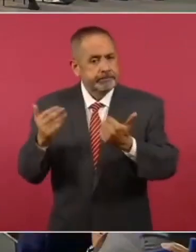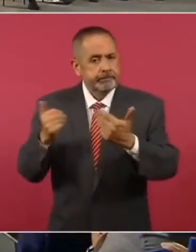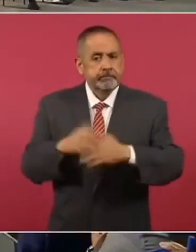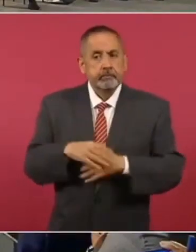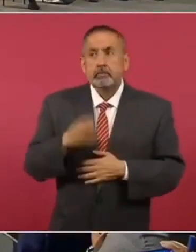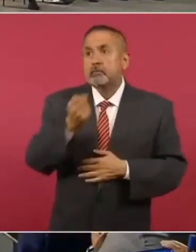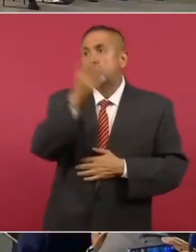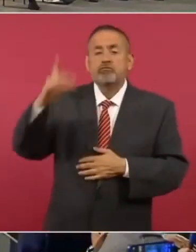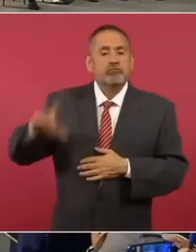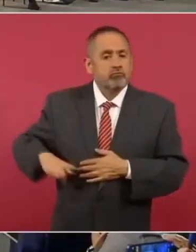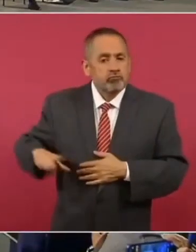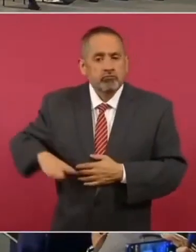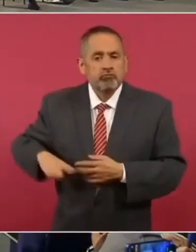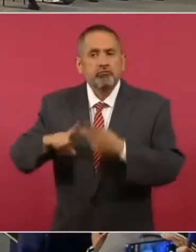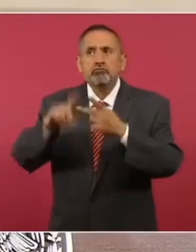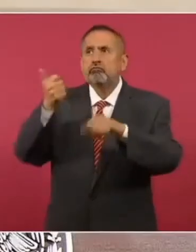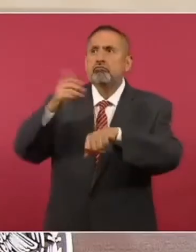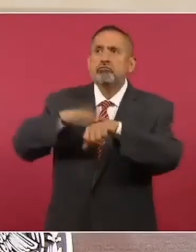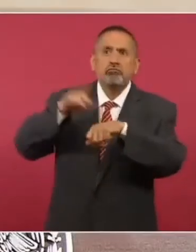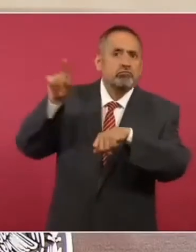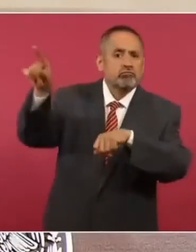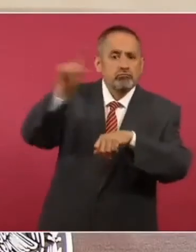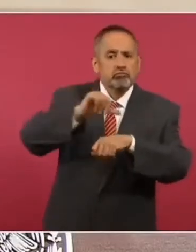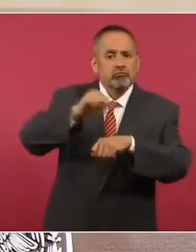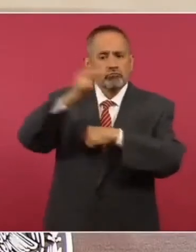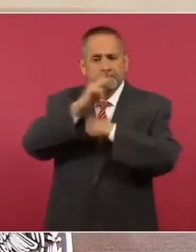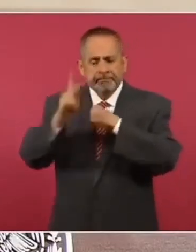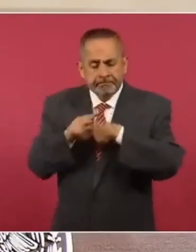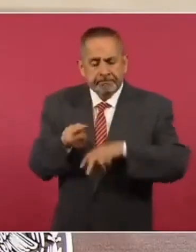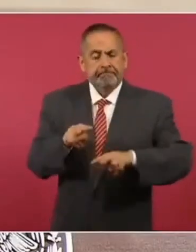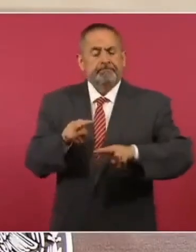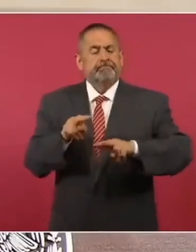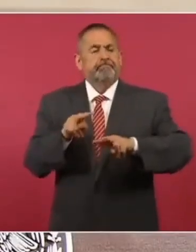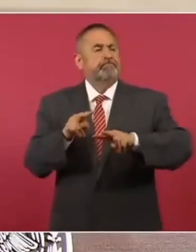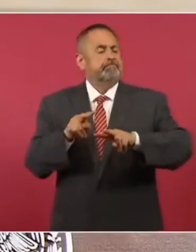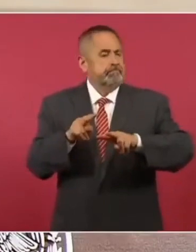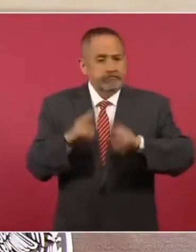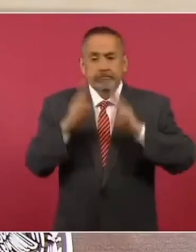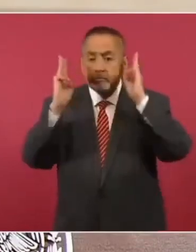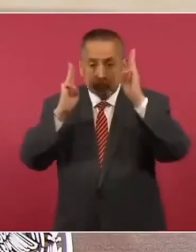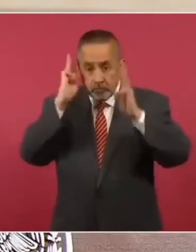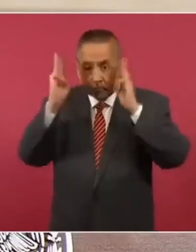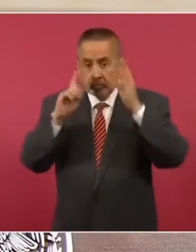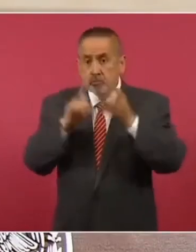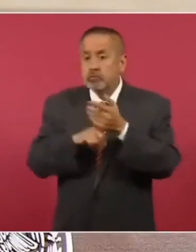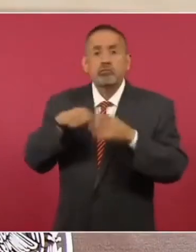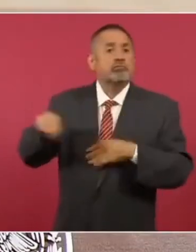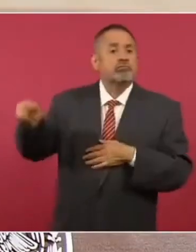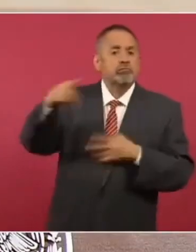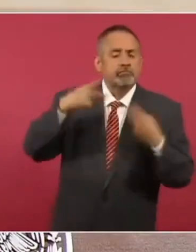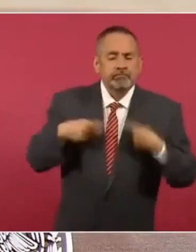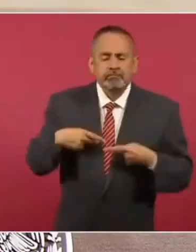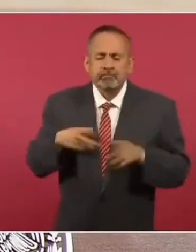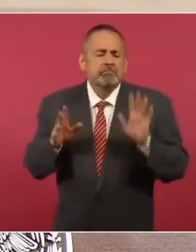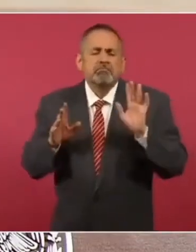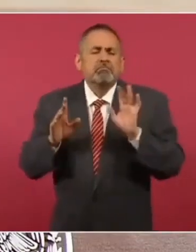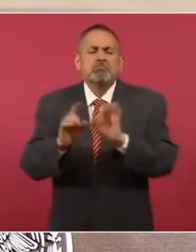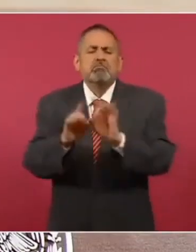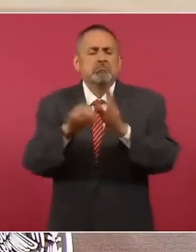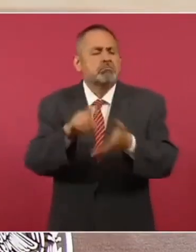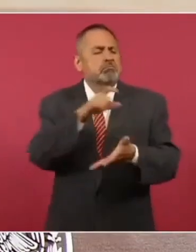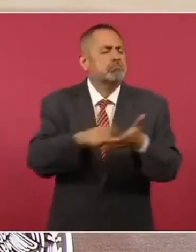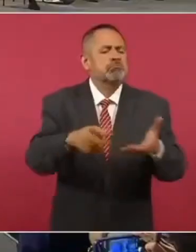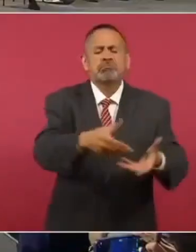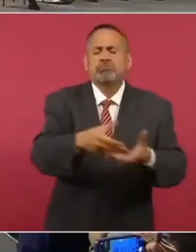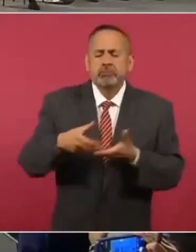de gobiernos, de administraciones en otros países, de museos, de ciudadanos que por alguna razón